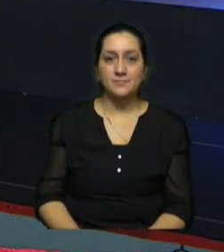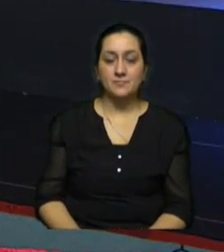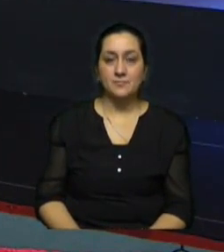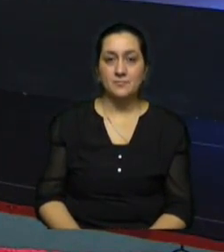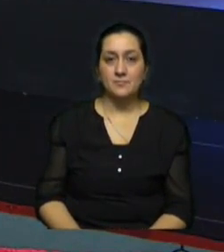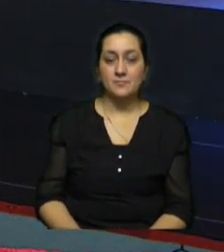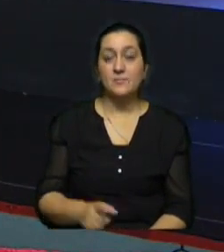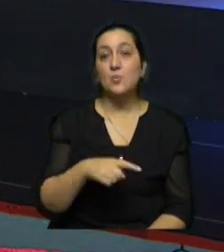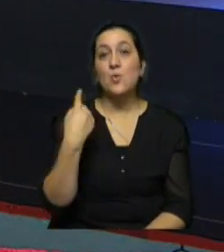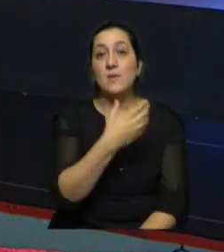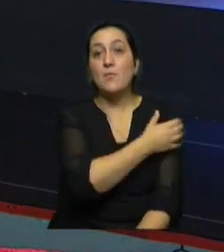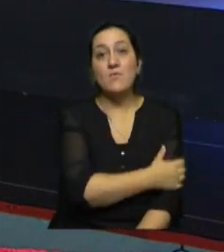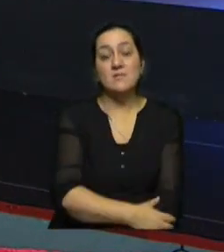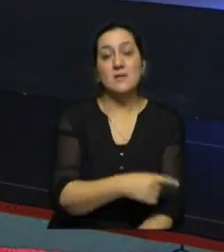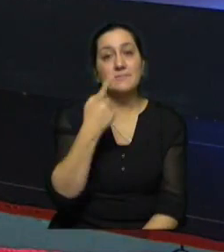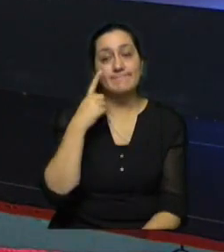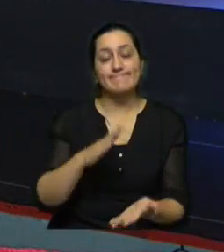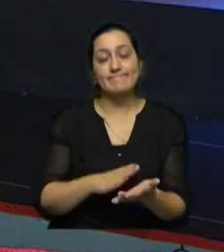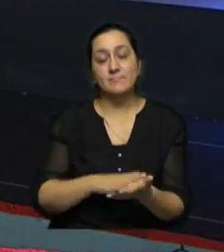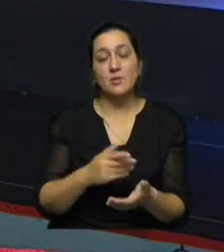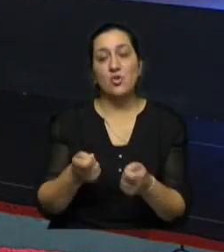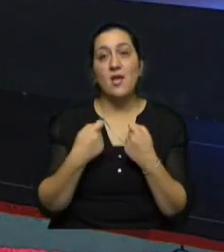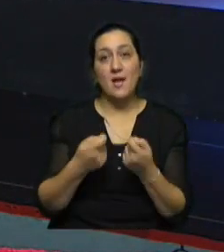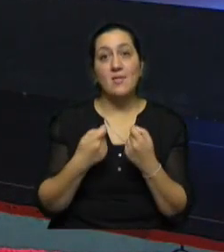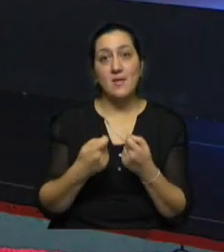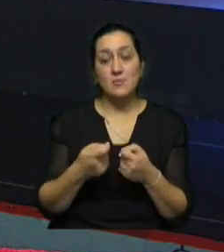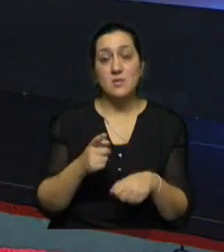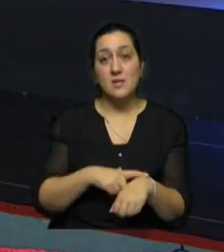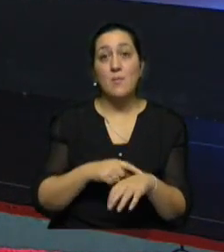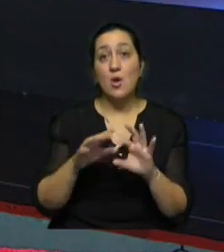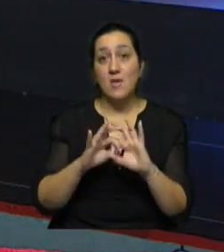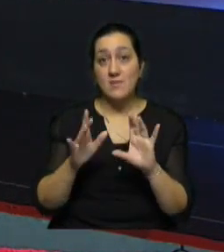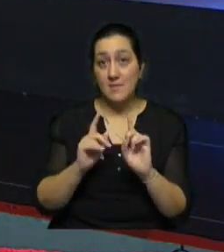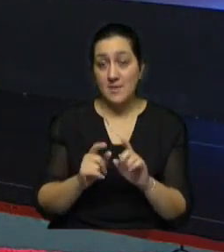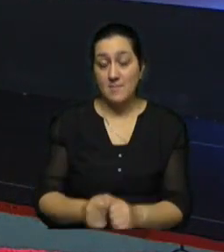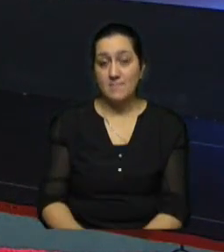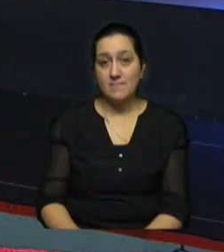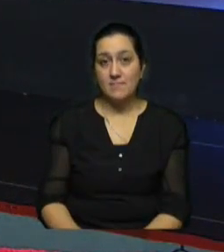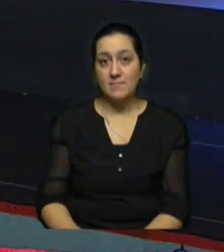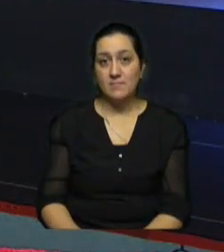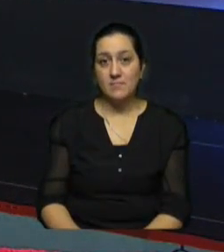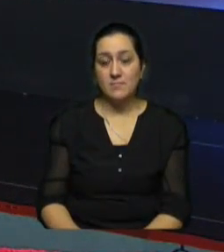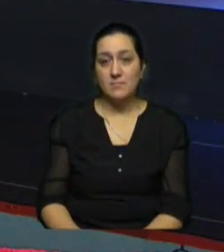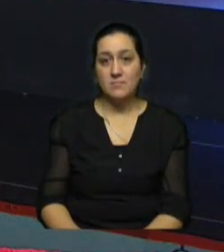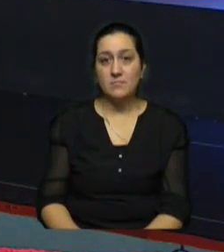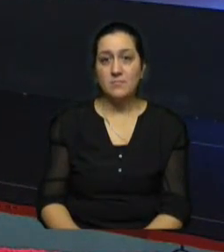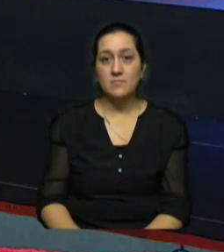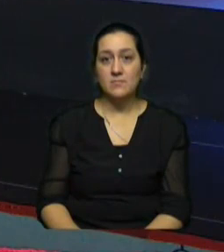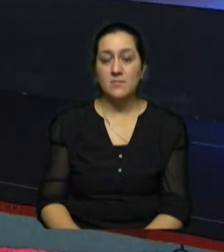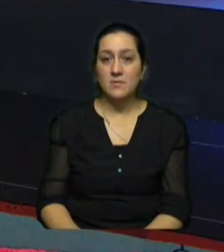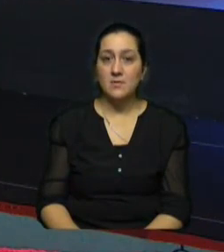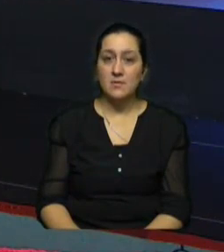Nuestra pobreza se evidencia en lo que gastamos nuestro tiempo libre también. Los trending topics nos interpelan a todos.